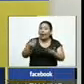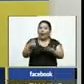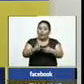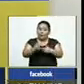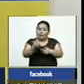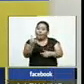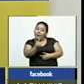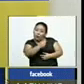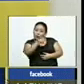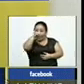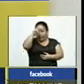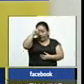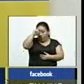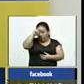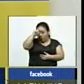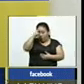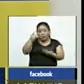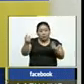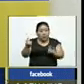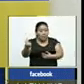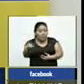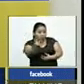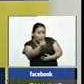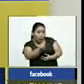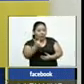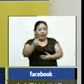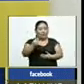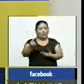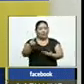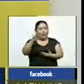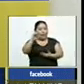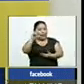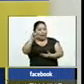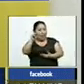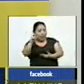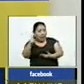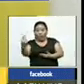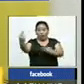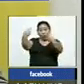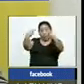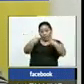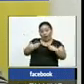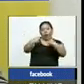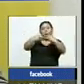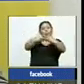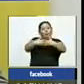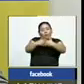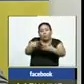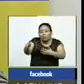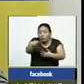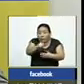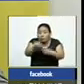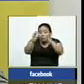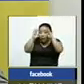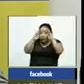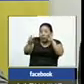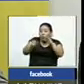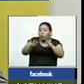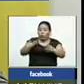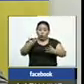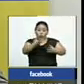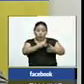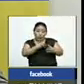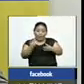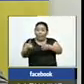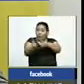vivenciar eso. Si queremos que los clientes nos perciban como una empresa enfocada en sus necesidades, los colaboradores